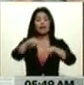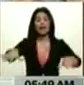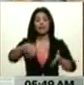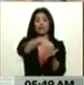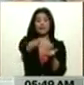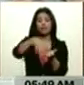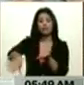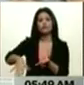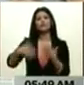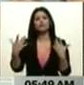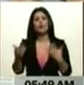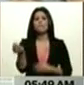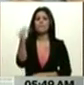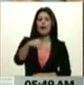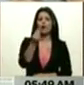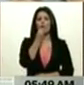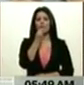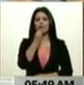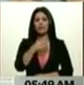esto? ¿Mm?